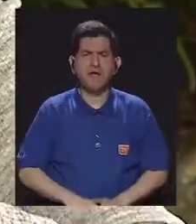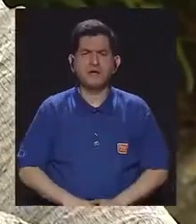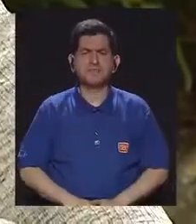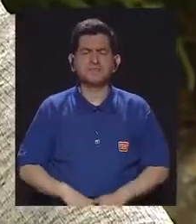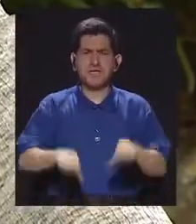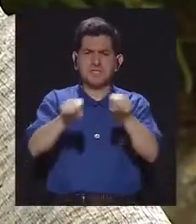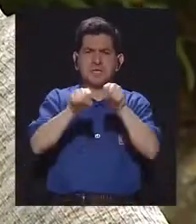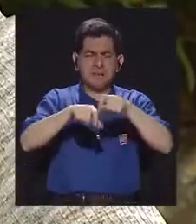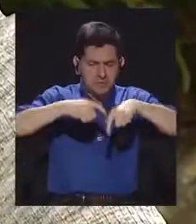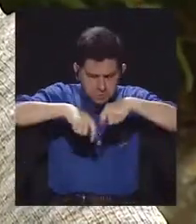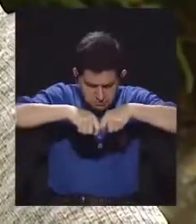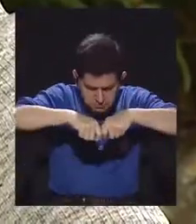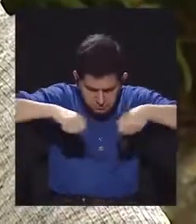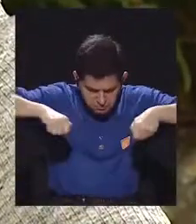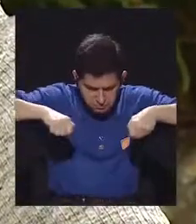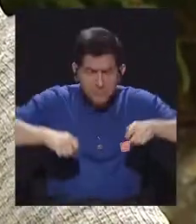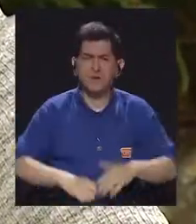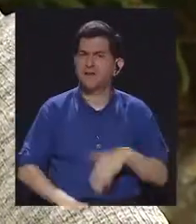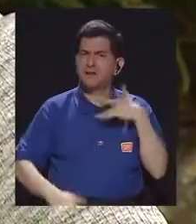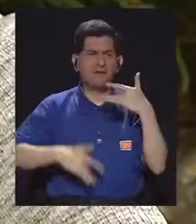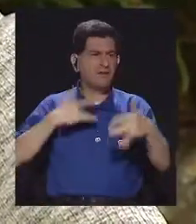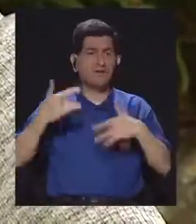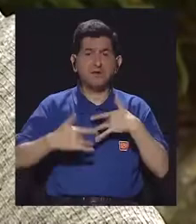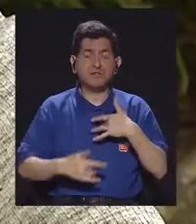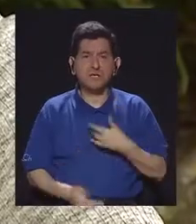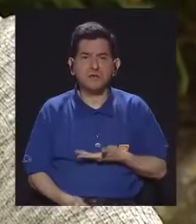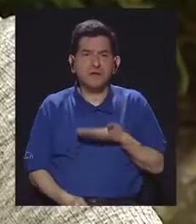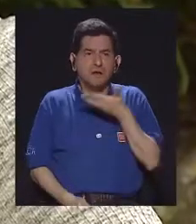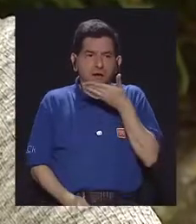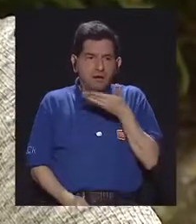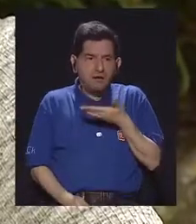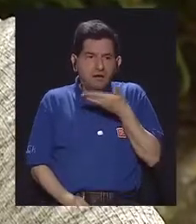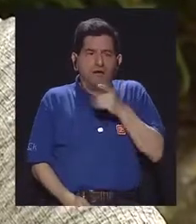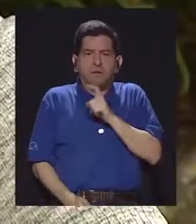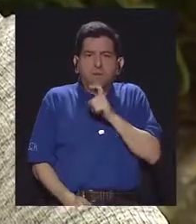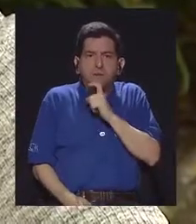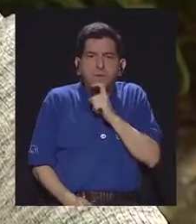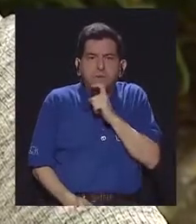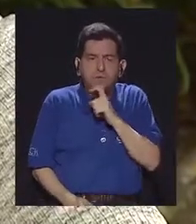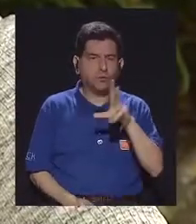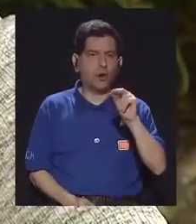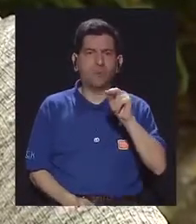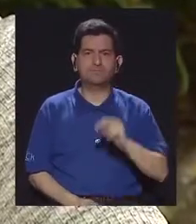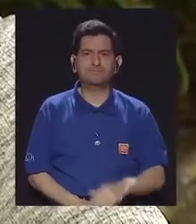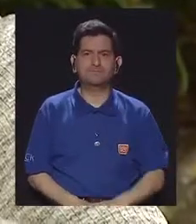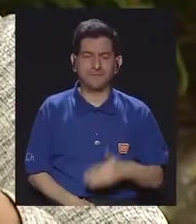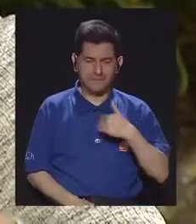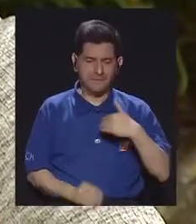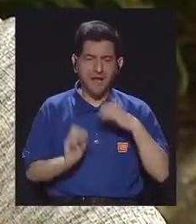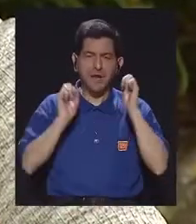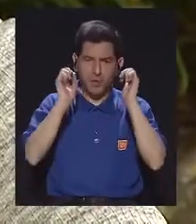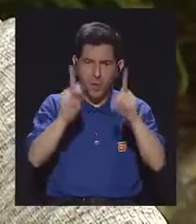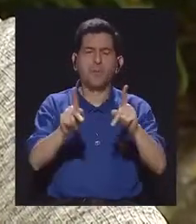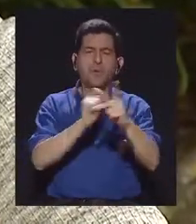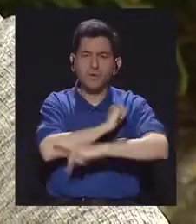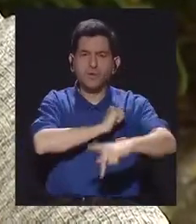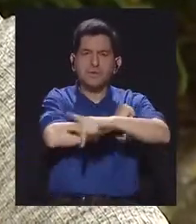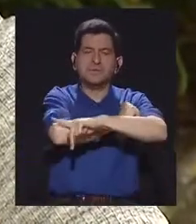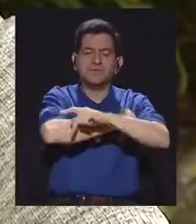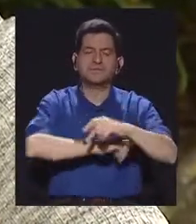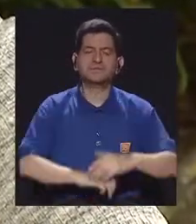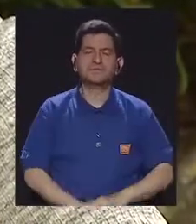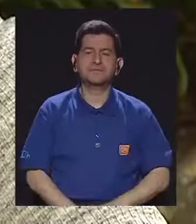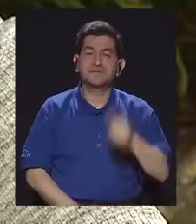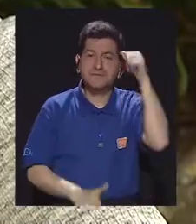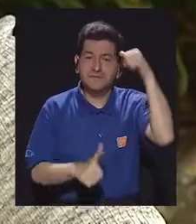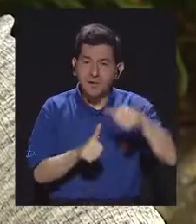amarrarse un cordón en un zapato, uh-huh. que no siente que se va a ahogar con solo hacer eso. Somos un país que tiene toda la posibilidad.